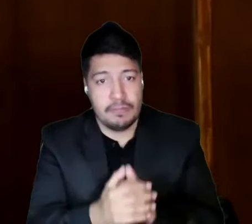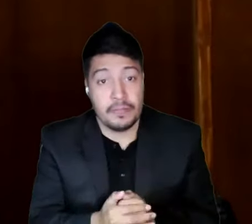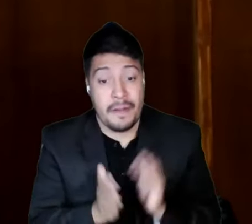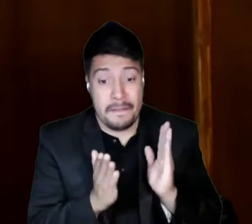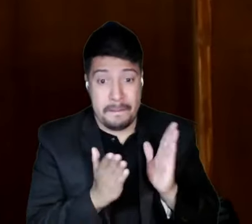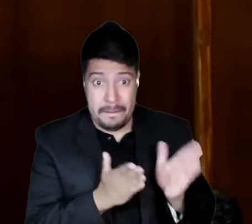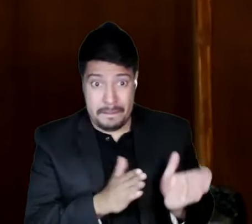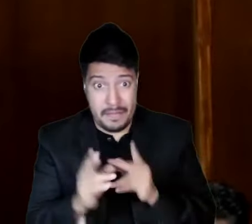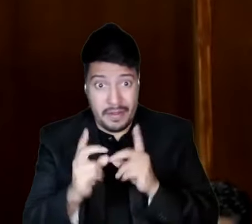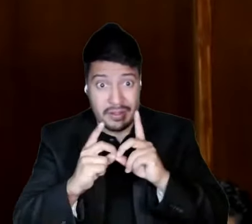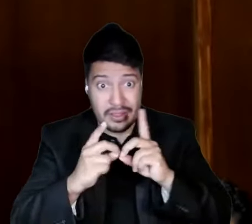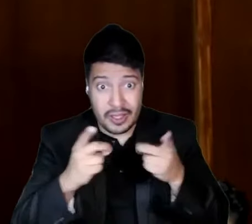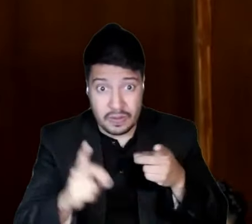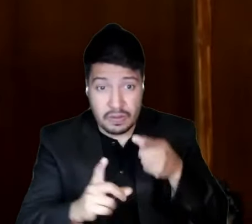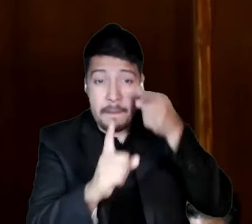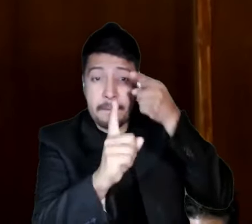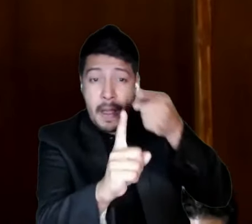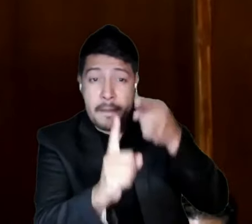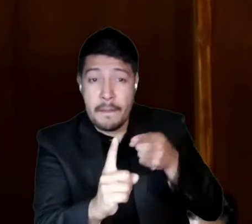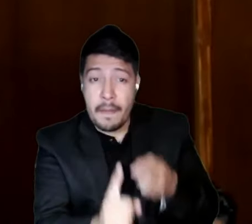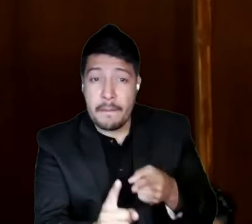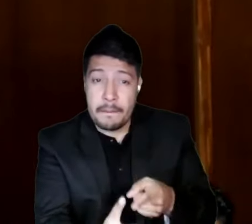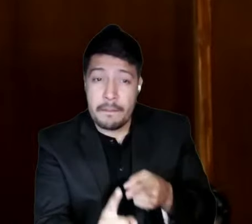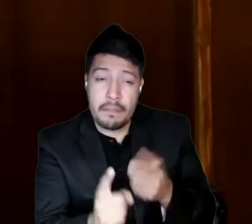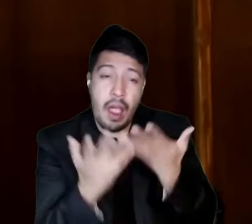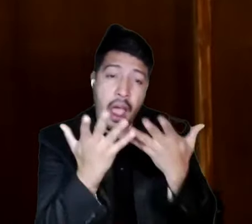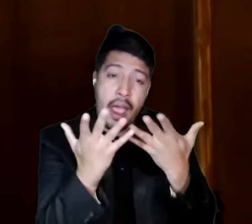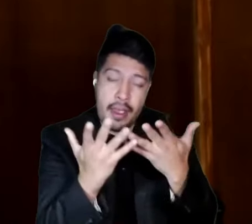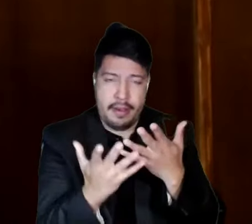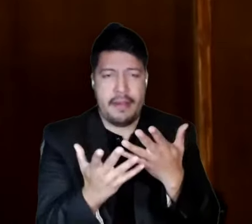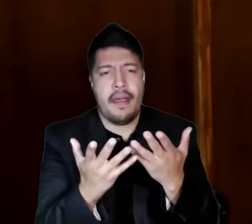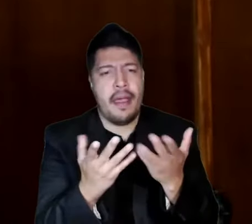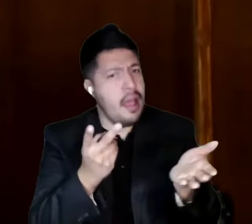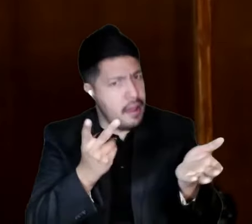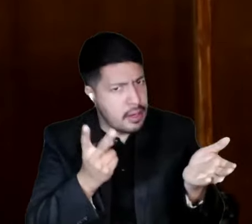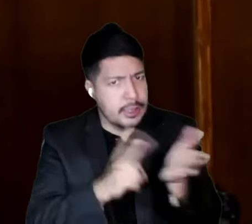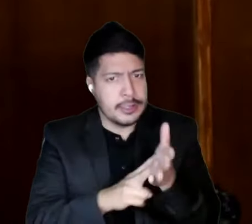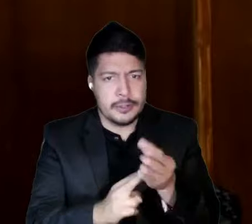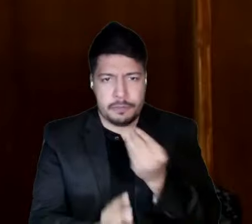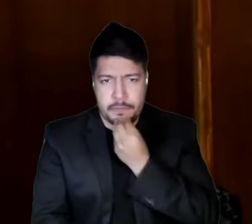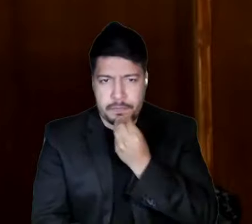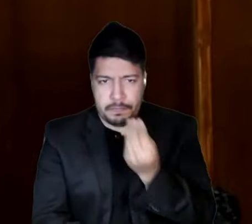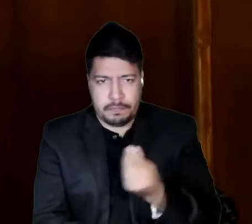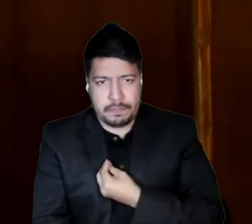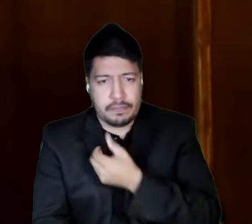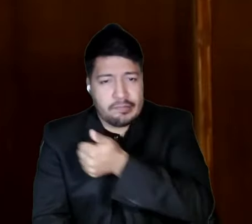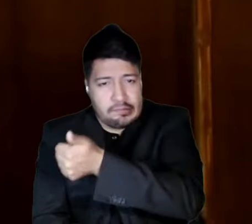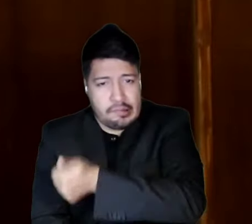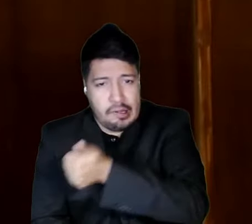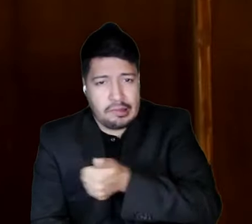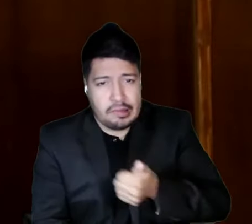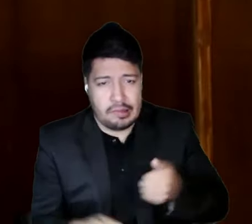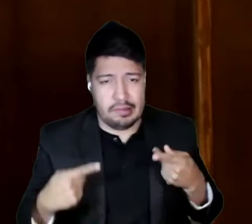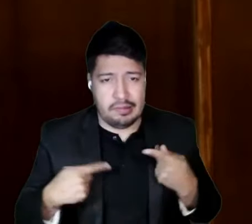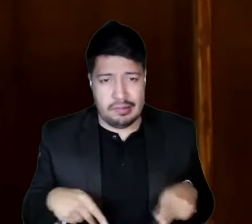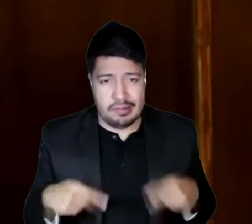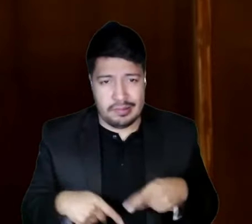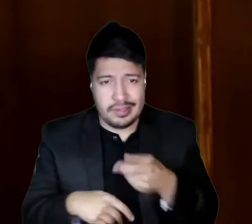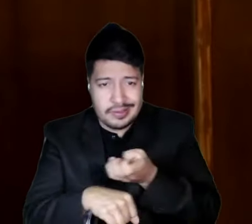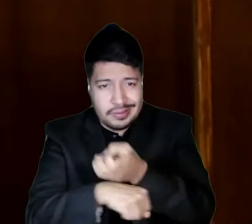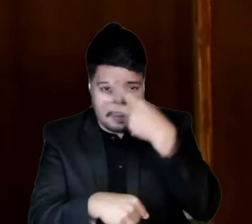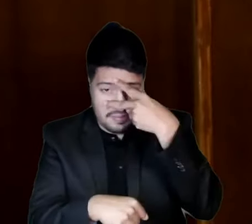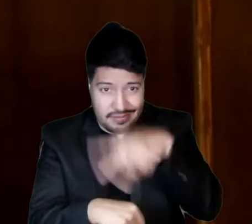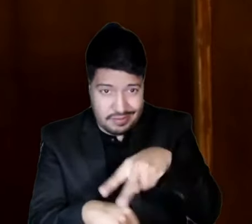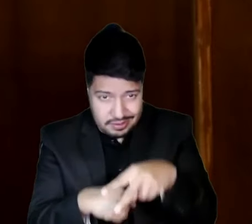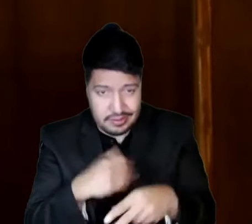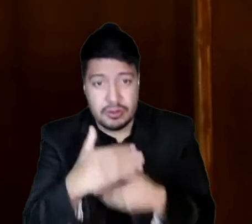conjunto de metas y objetivos sino un compromiso moral con cada una de las ciudadanas y ciudadanos del Estado de México